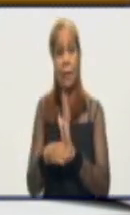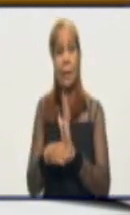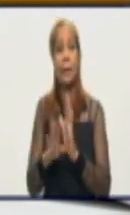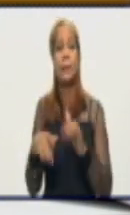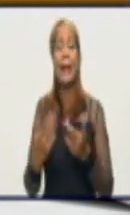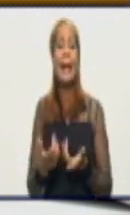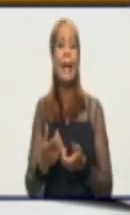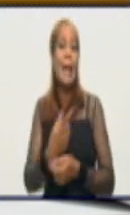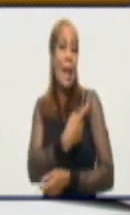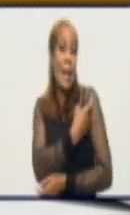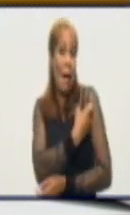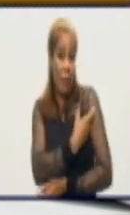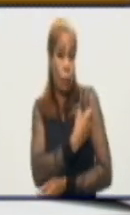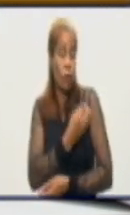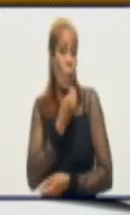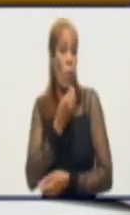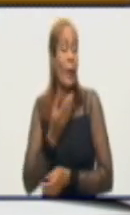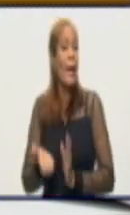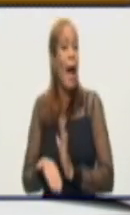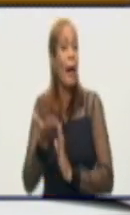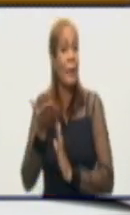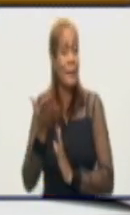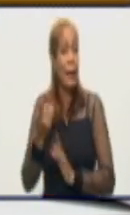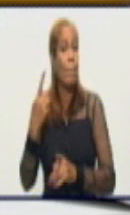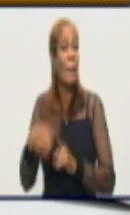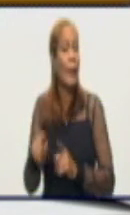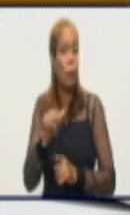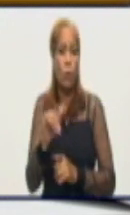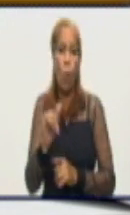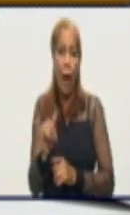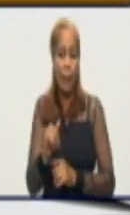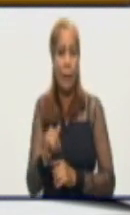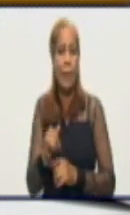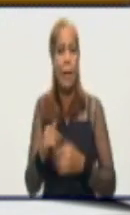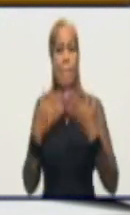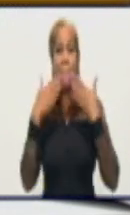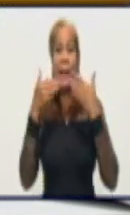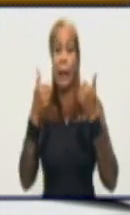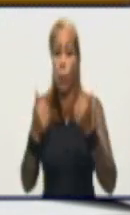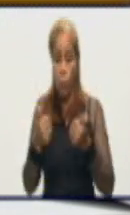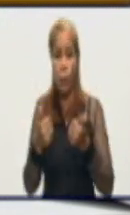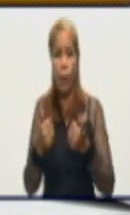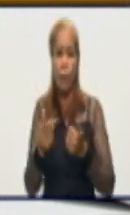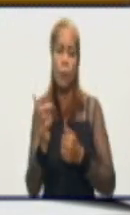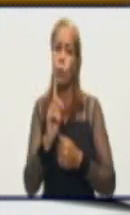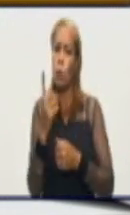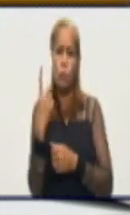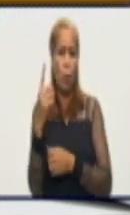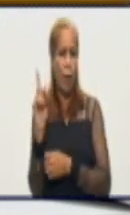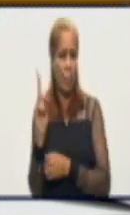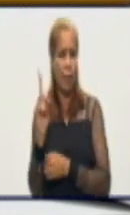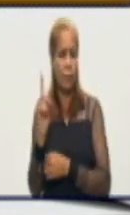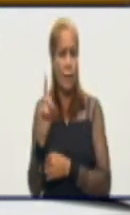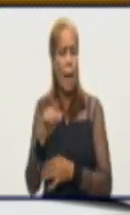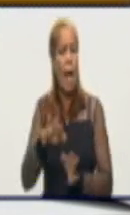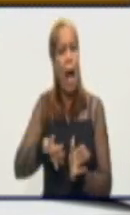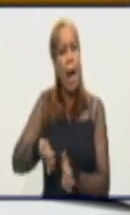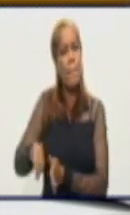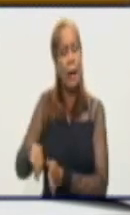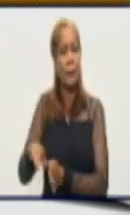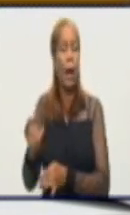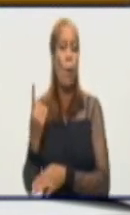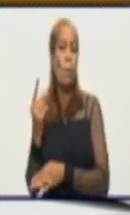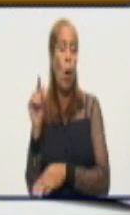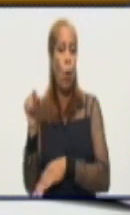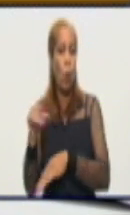vacunación, porque la vacunación garantiza no solamente que haya menos enfermos, sino también que las personas que puedan